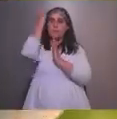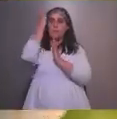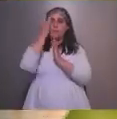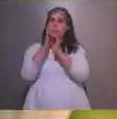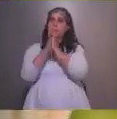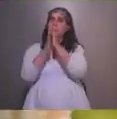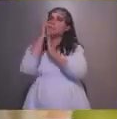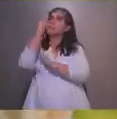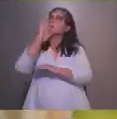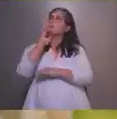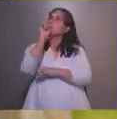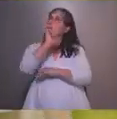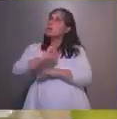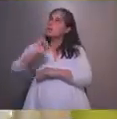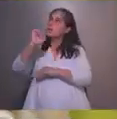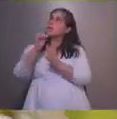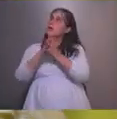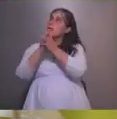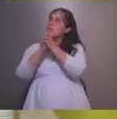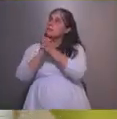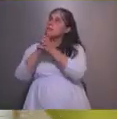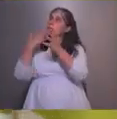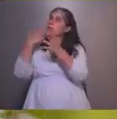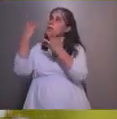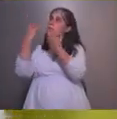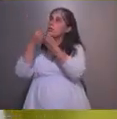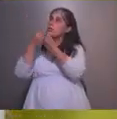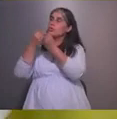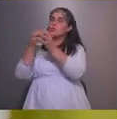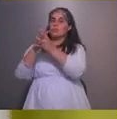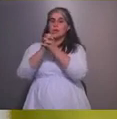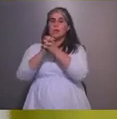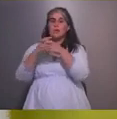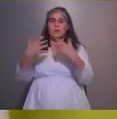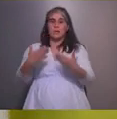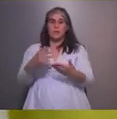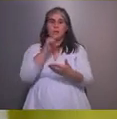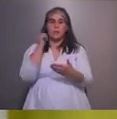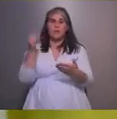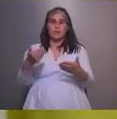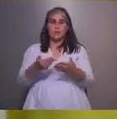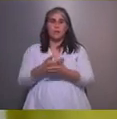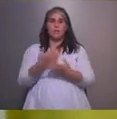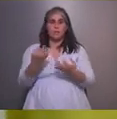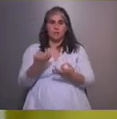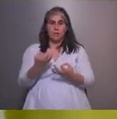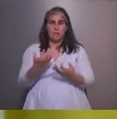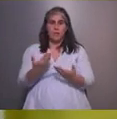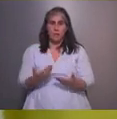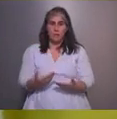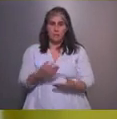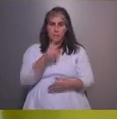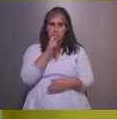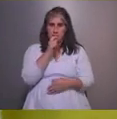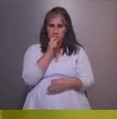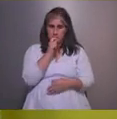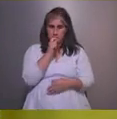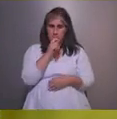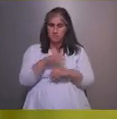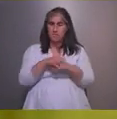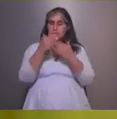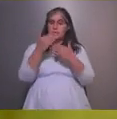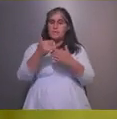de Dios, rogai por nós, pecadores, agora y en la hora de nuestra muerte. Amén. Dios te